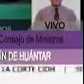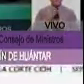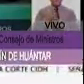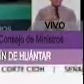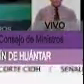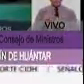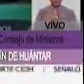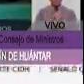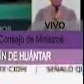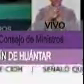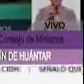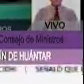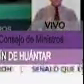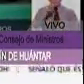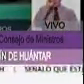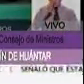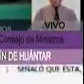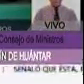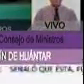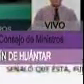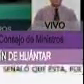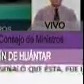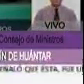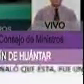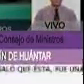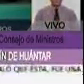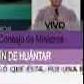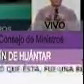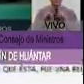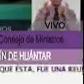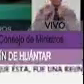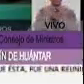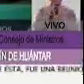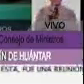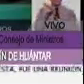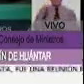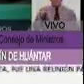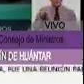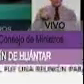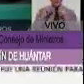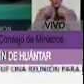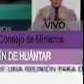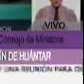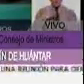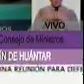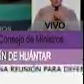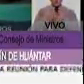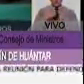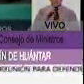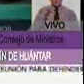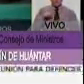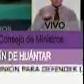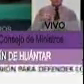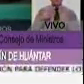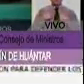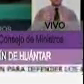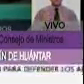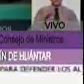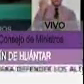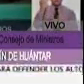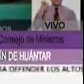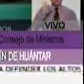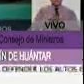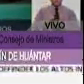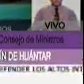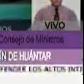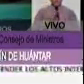sustentar la defensa del Perú en el caso Chavín de Huántar. Esto ha sido así y yo espero que